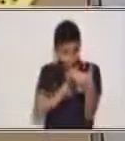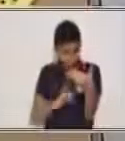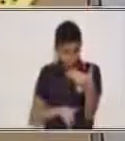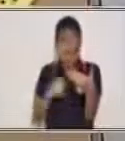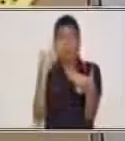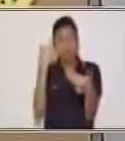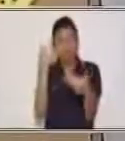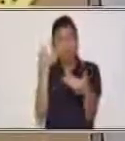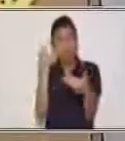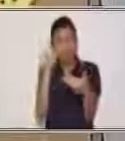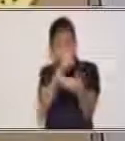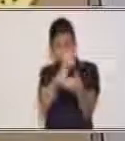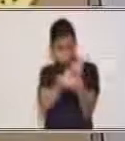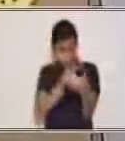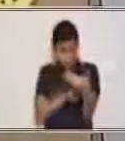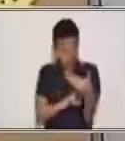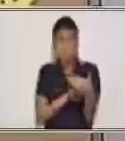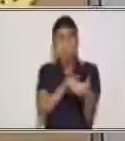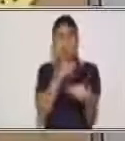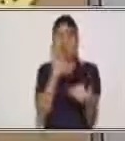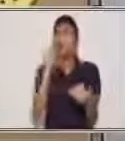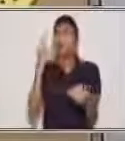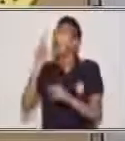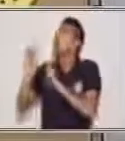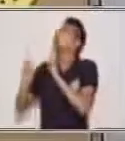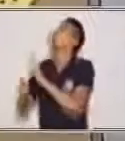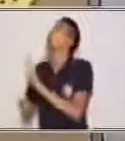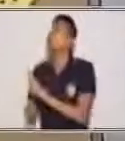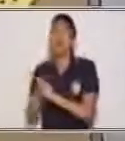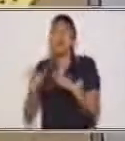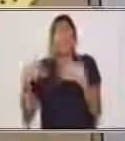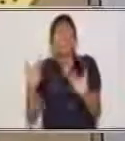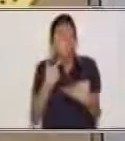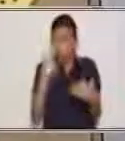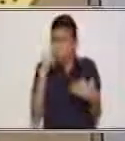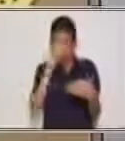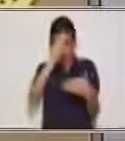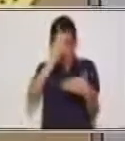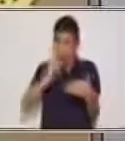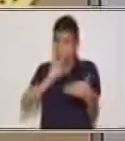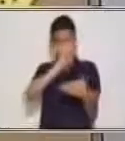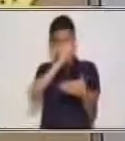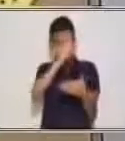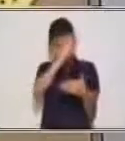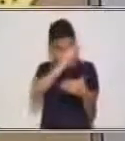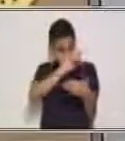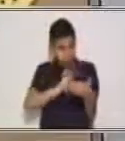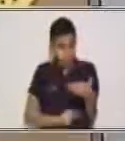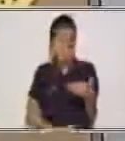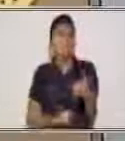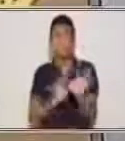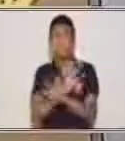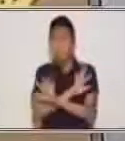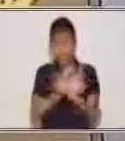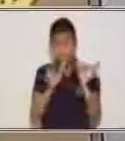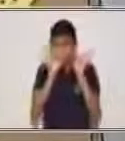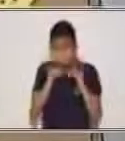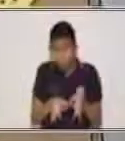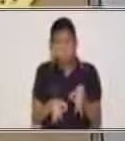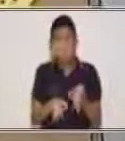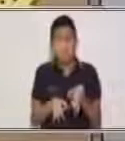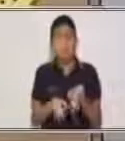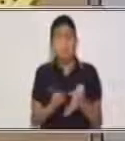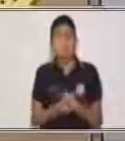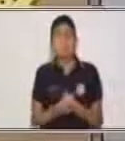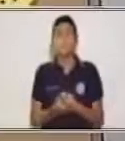texto. Como tú tienes tu portafolio Aprendo en Casa, responde en este momento. ¿De qué crees que vamos a hablar si yo te